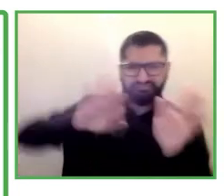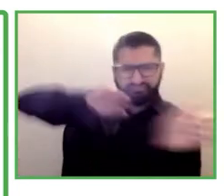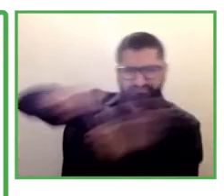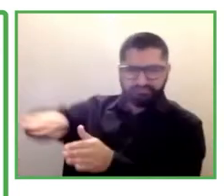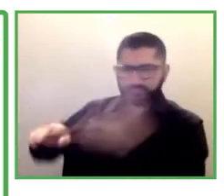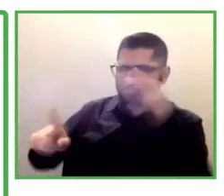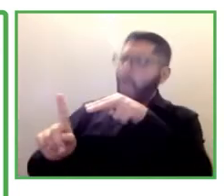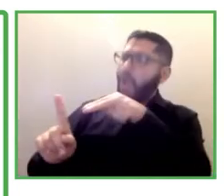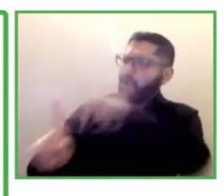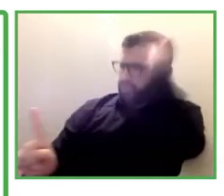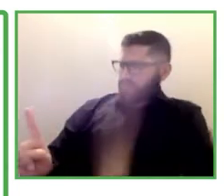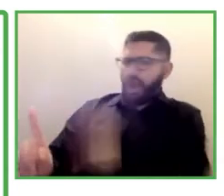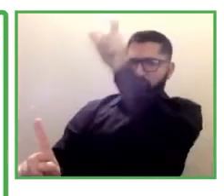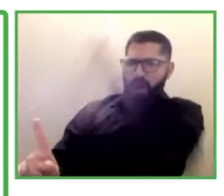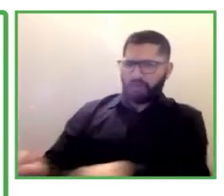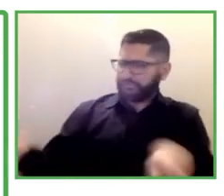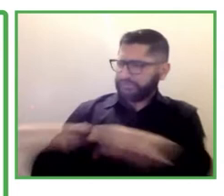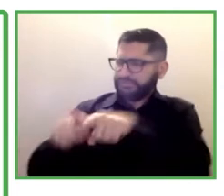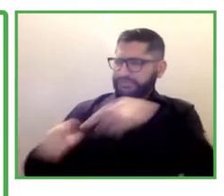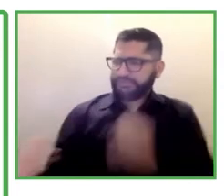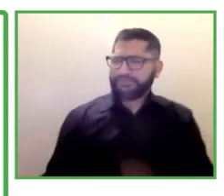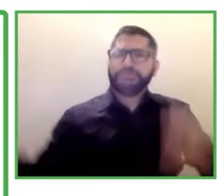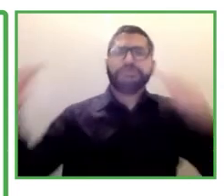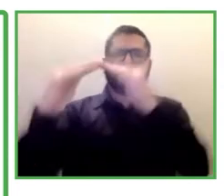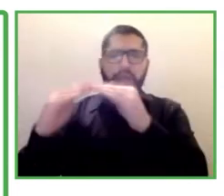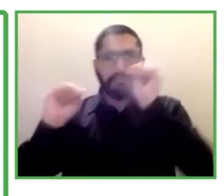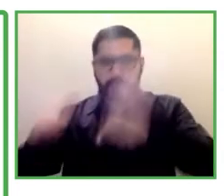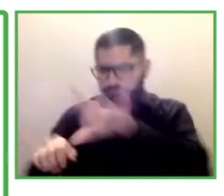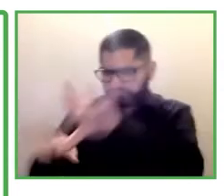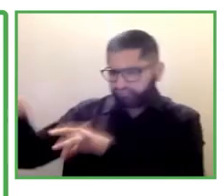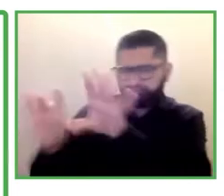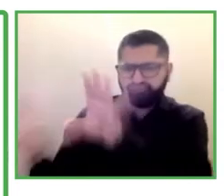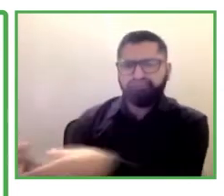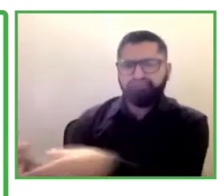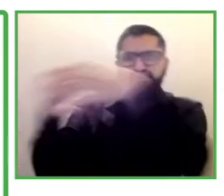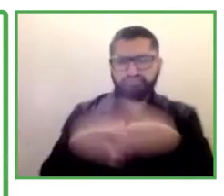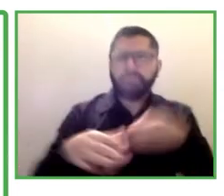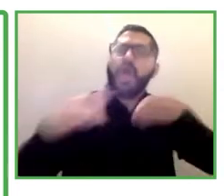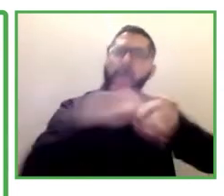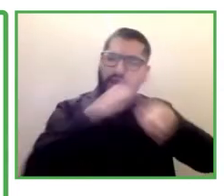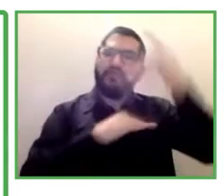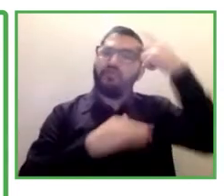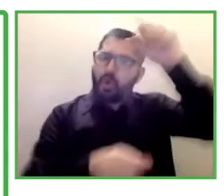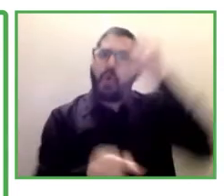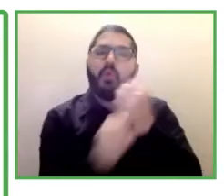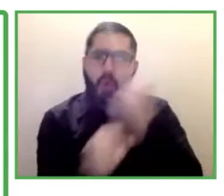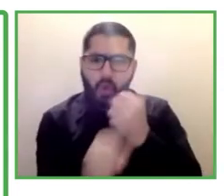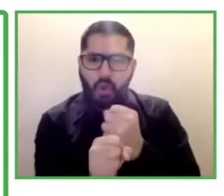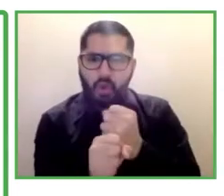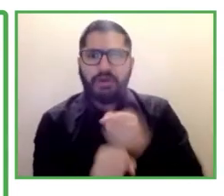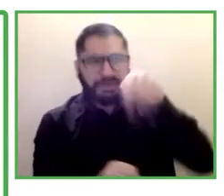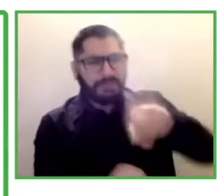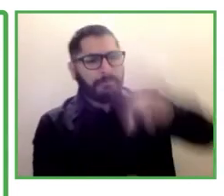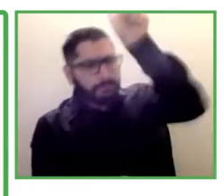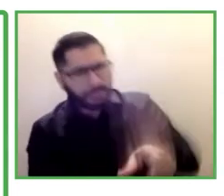solamente para tachar la lista de una persona con discapacidad. Hay que ver a la persona detrás de esto.